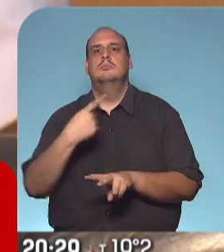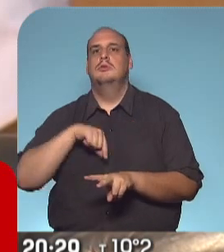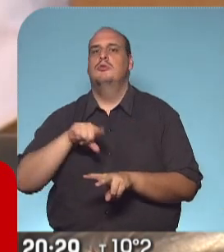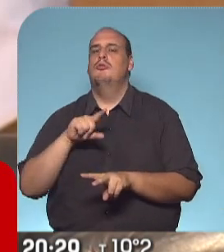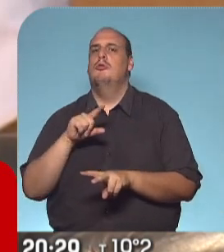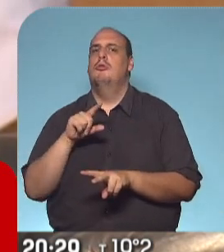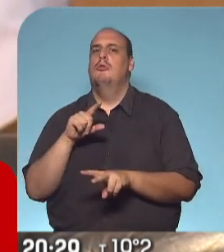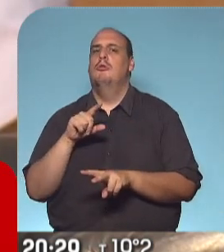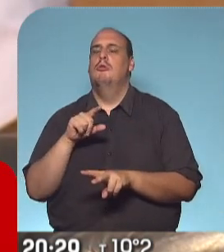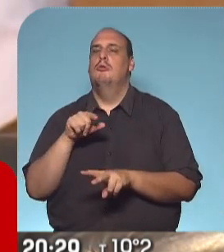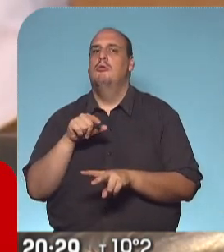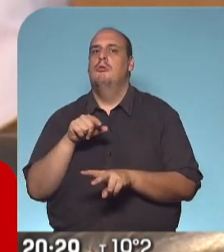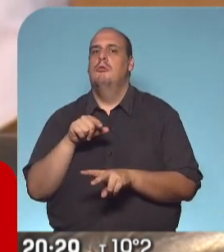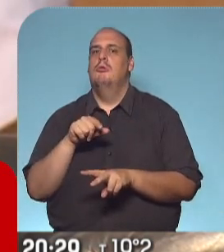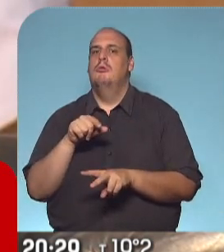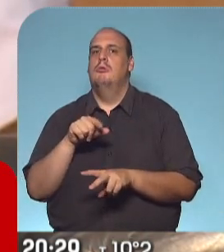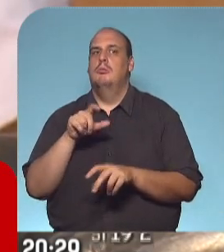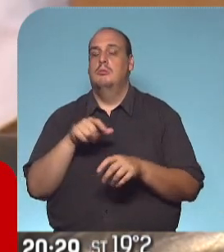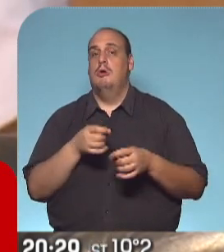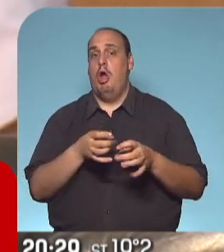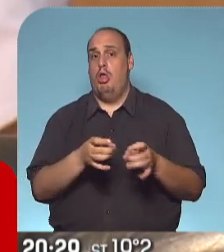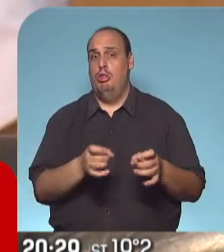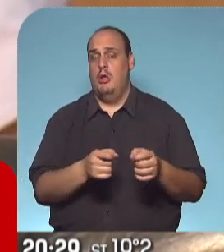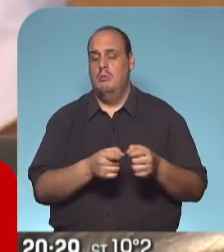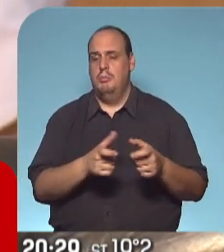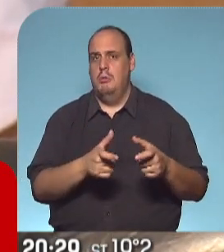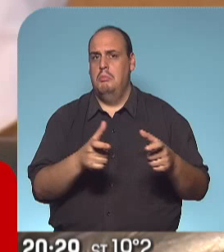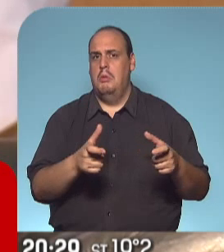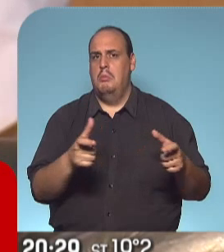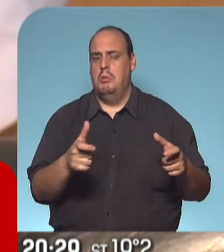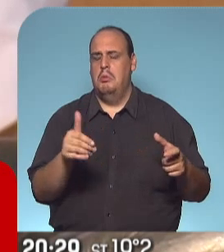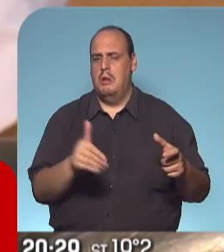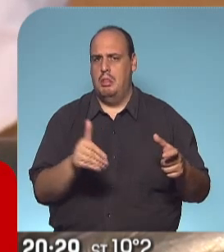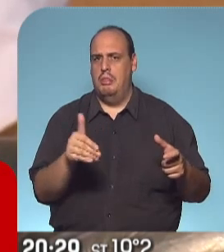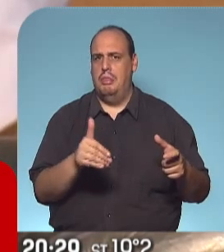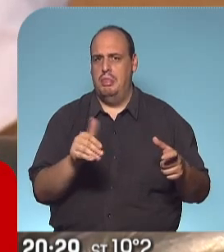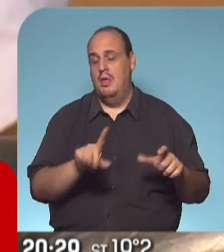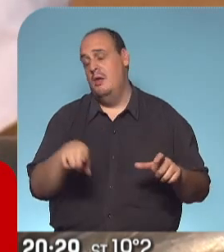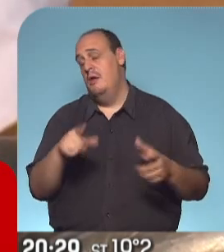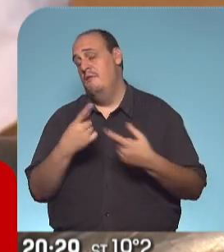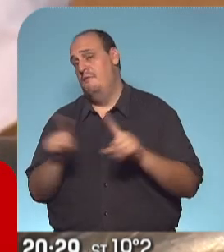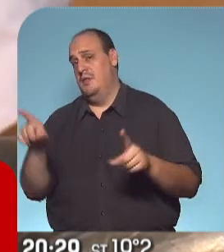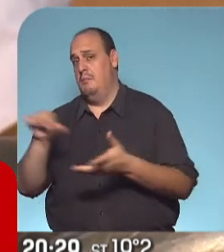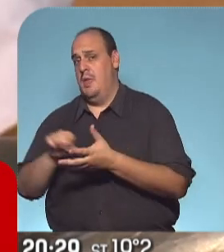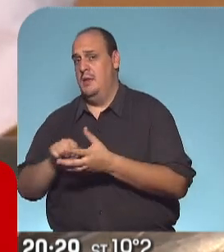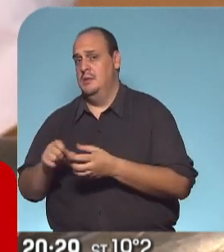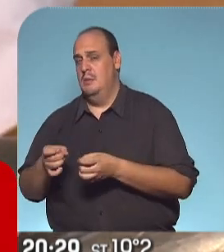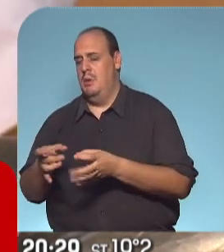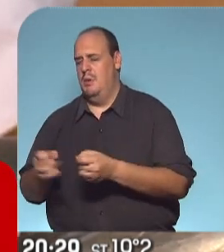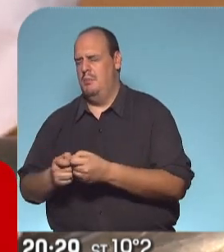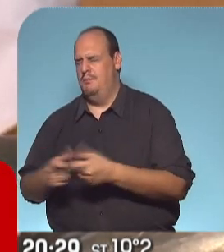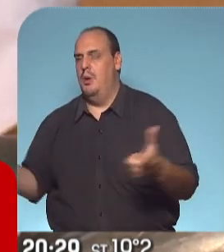fue un crecimiento de los contagios a una velocidad muy inferior a lo que ocurrió en otros casos. Con